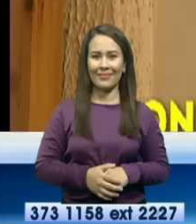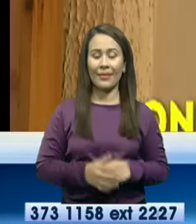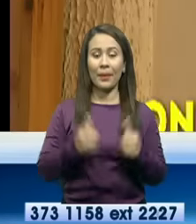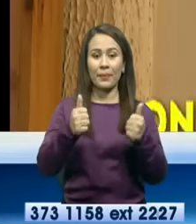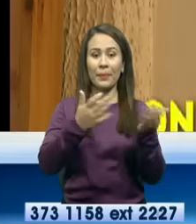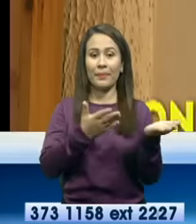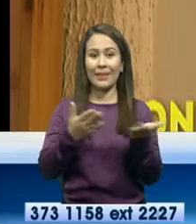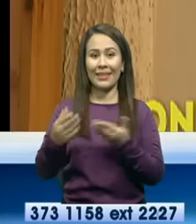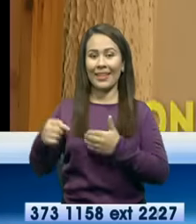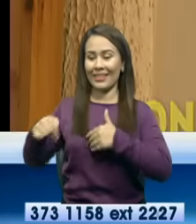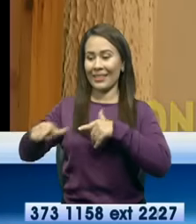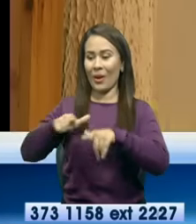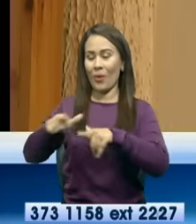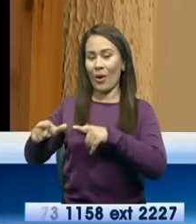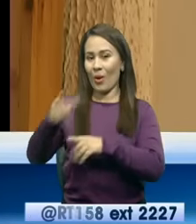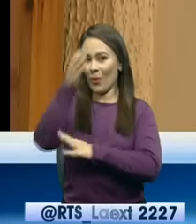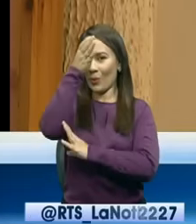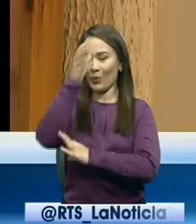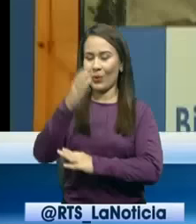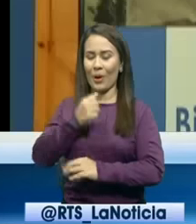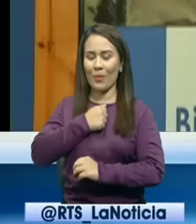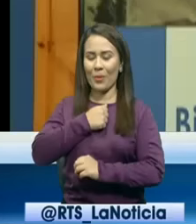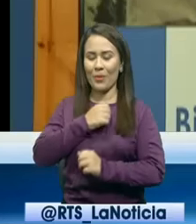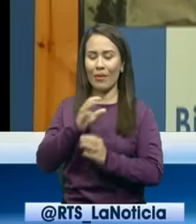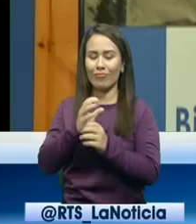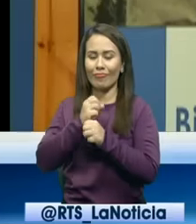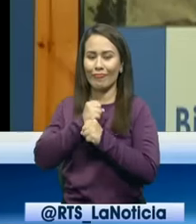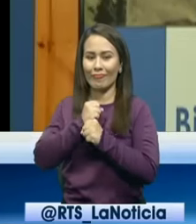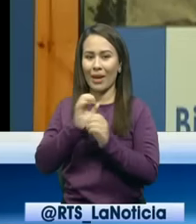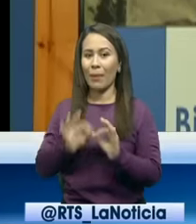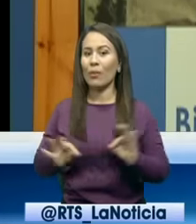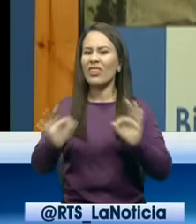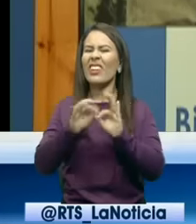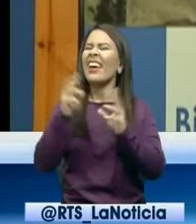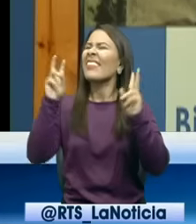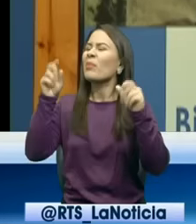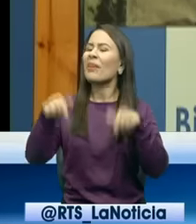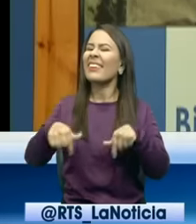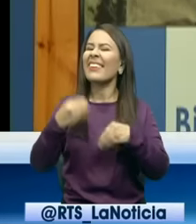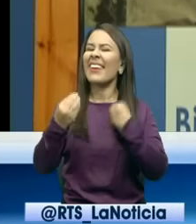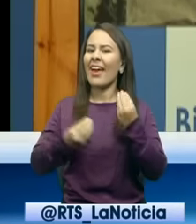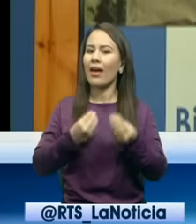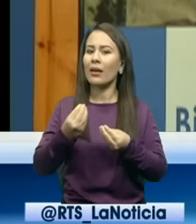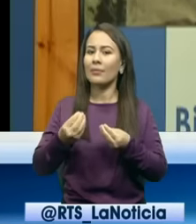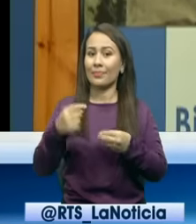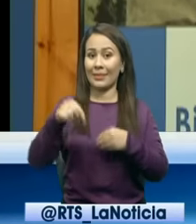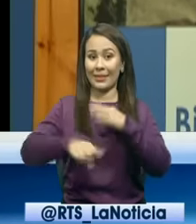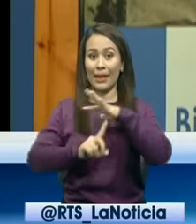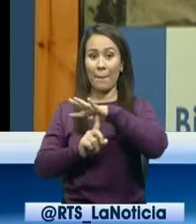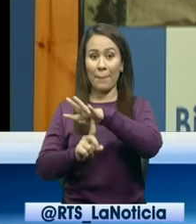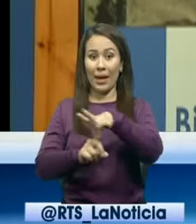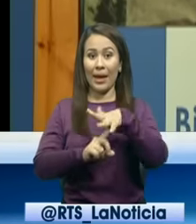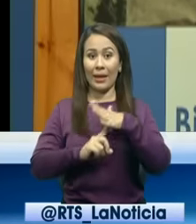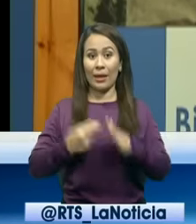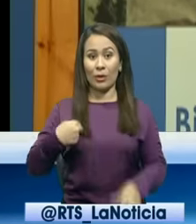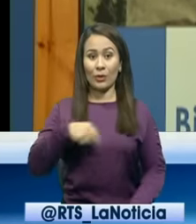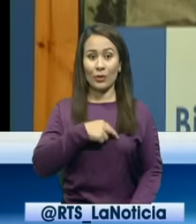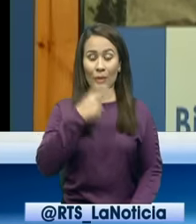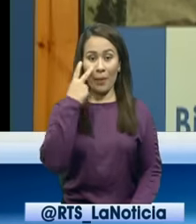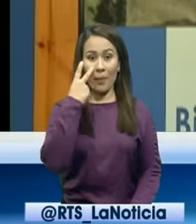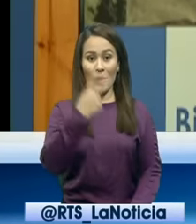Bienvenidos a nuestra Reserva Ecológica Cotacachi-Cayapas. Antonio, ¿qué más encontramos aquí? En este parque, realmente lo que vamos a